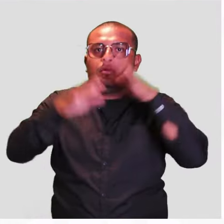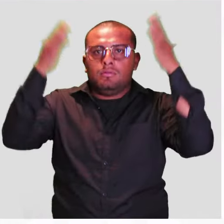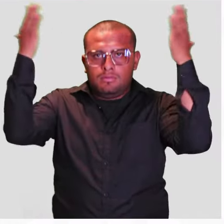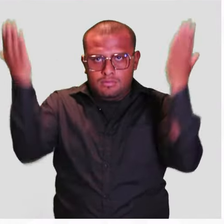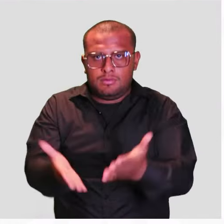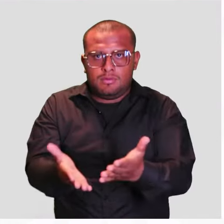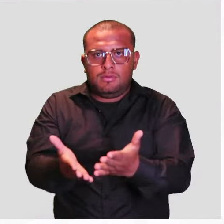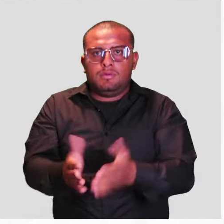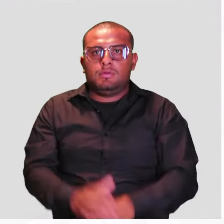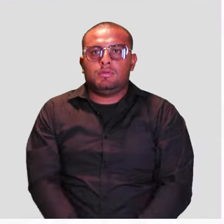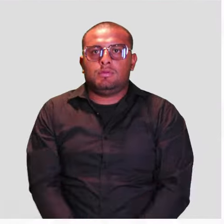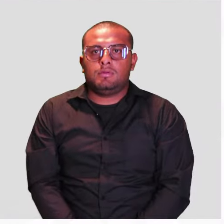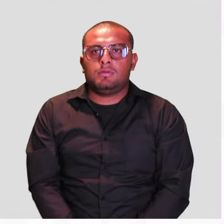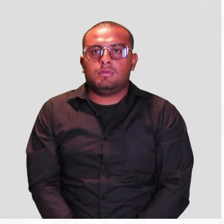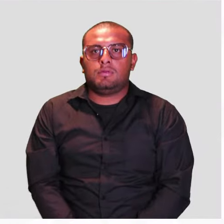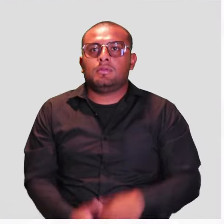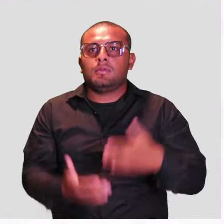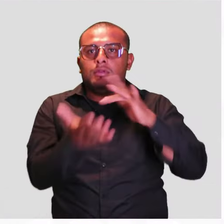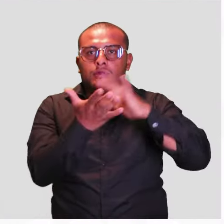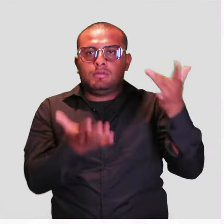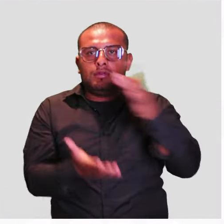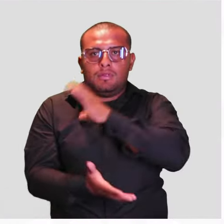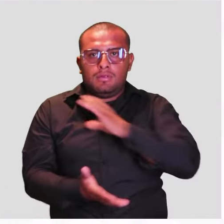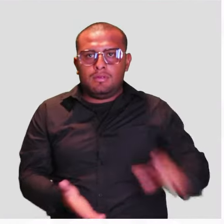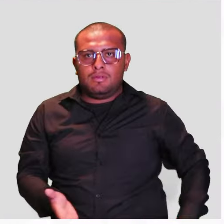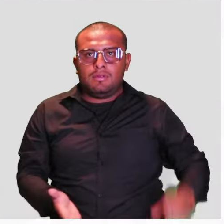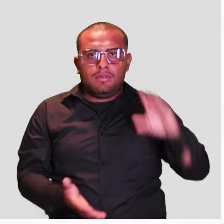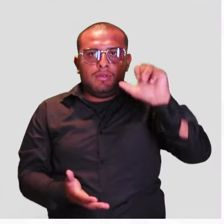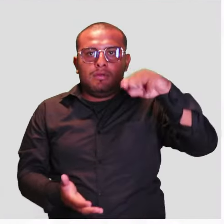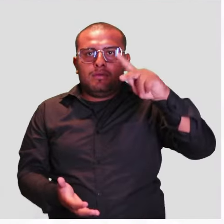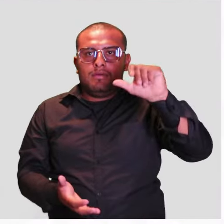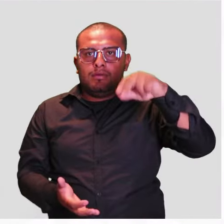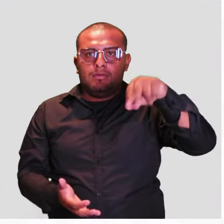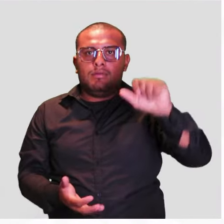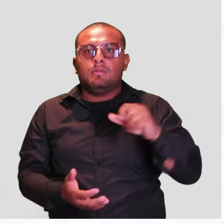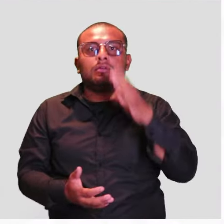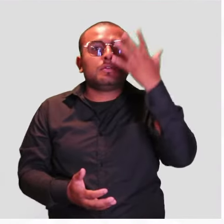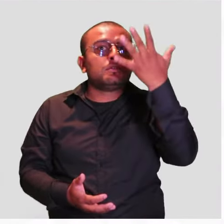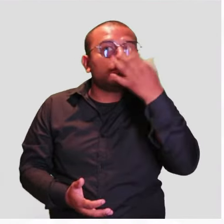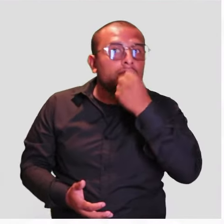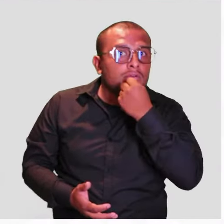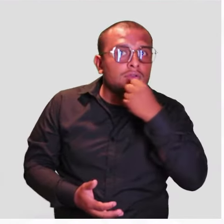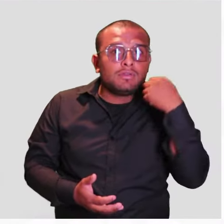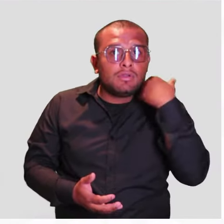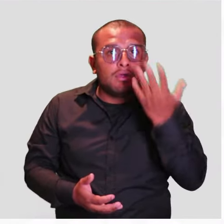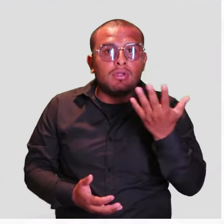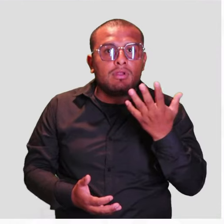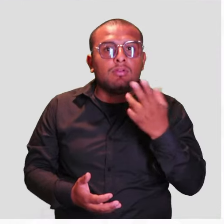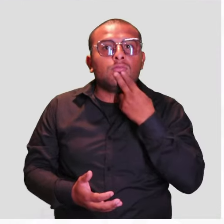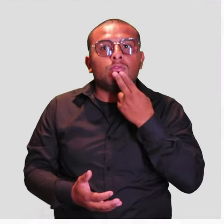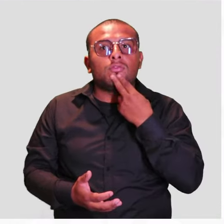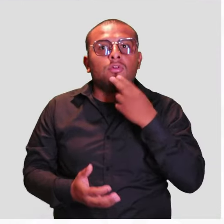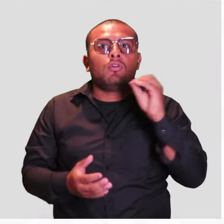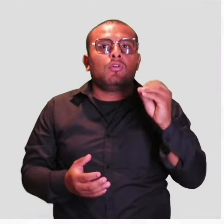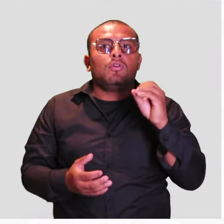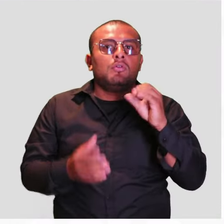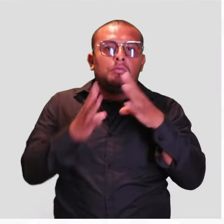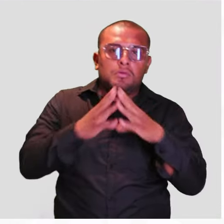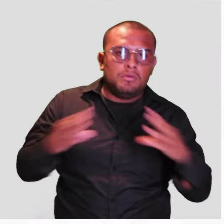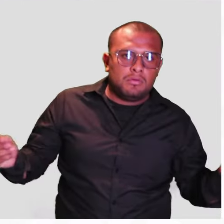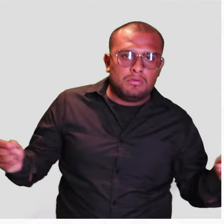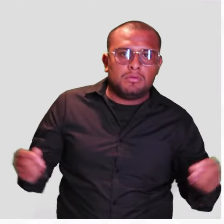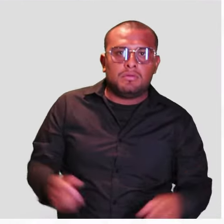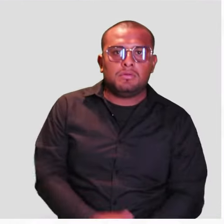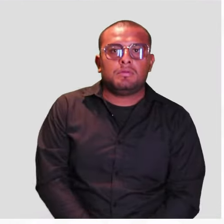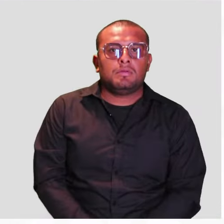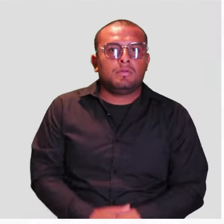Gracias, candidato Juan Alvarado. Le restan 9 segundos de su tiempo. ¿Desea emplearlos o declina utilizar este